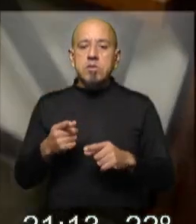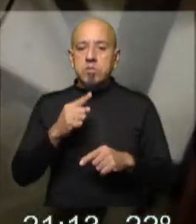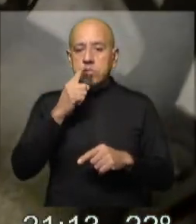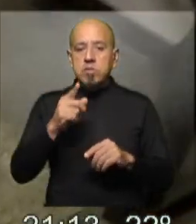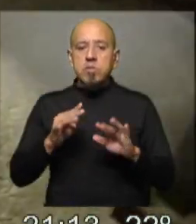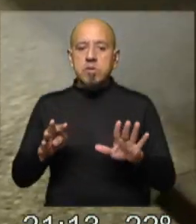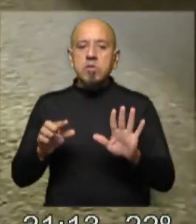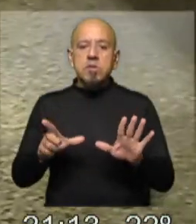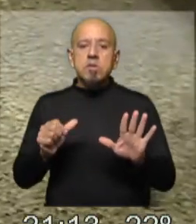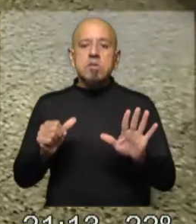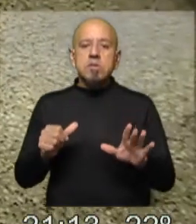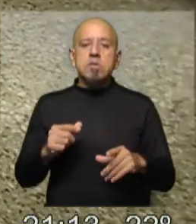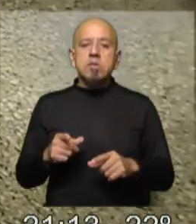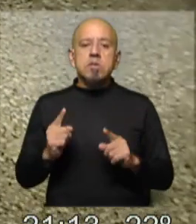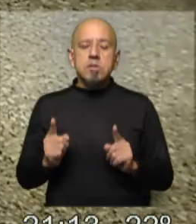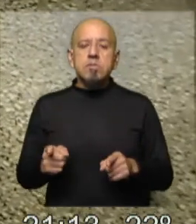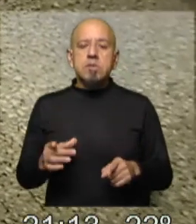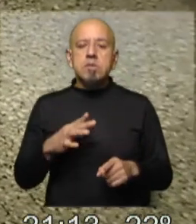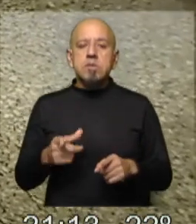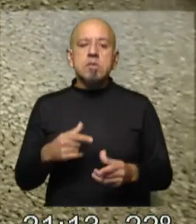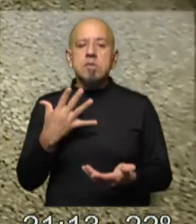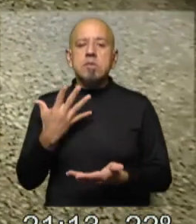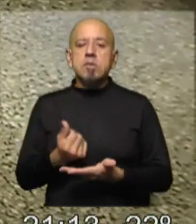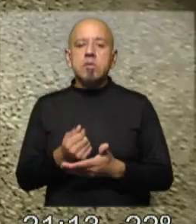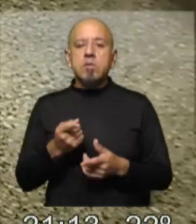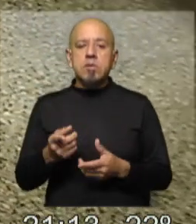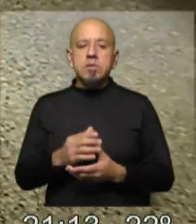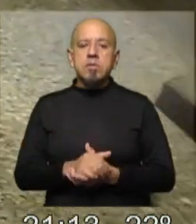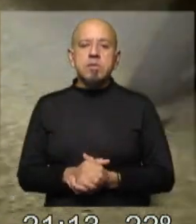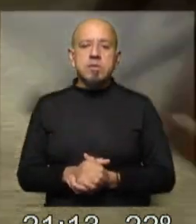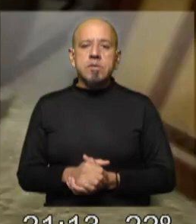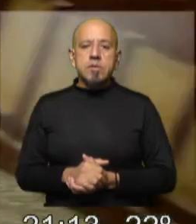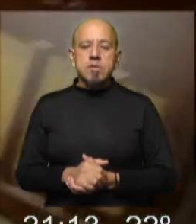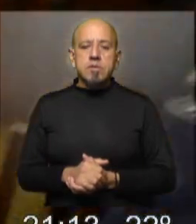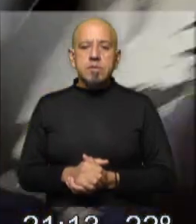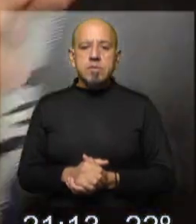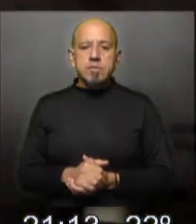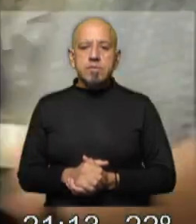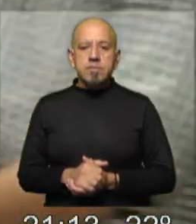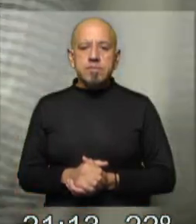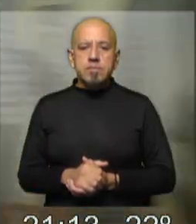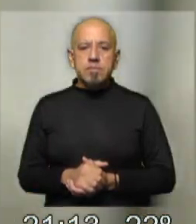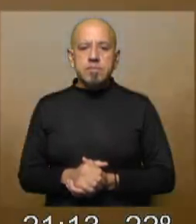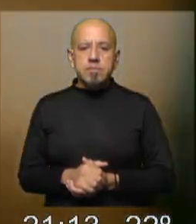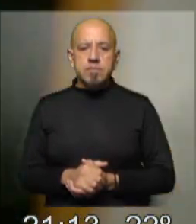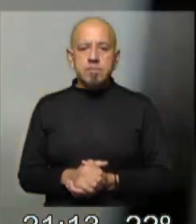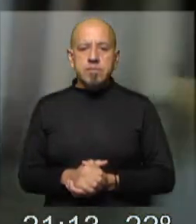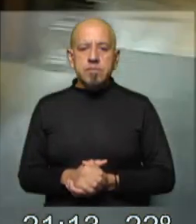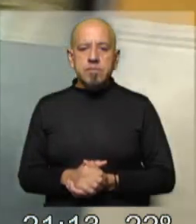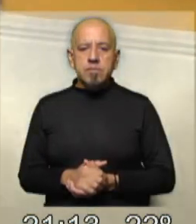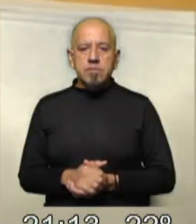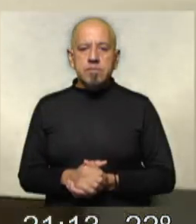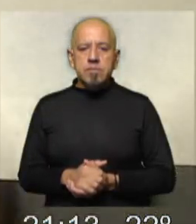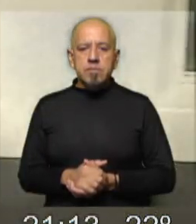76, que también se han grabado varios discos emblemáticos. vamos a movernos a ver con qué más nos encontramos, pero un